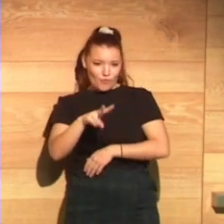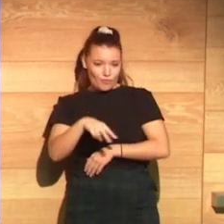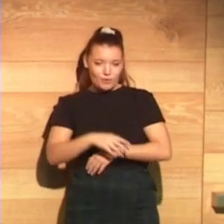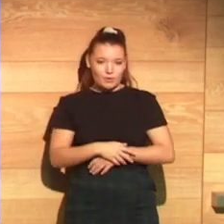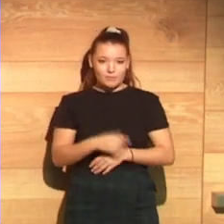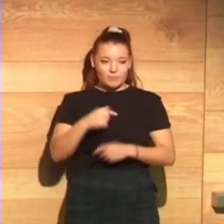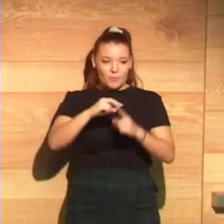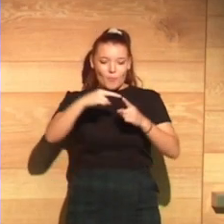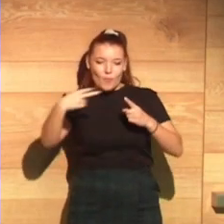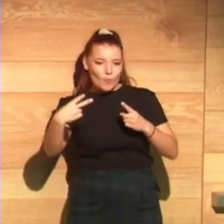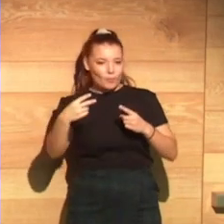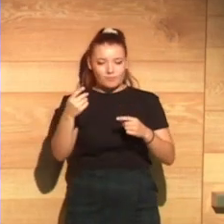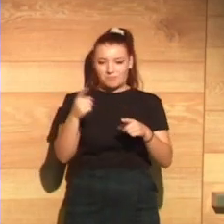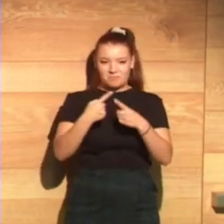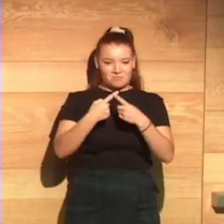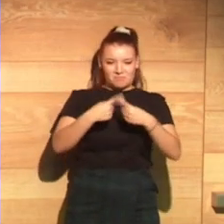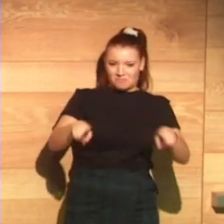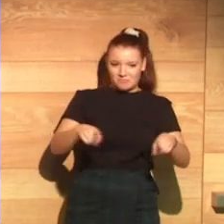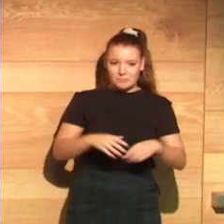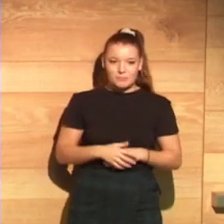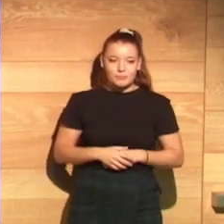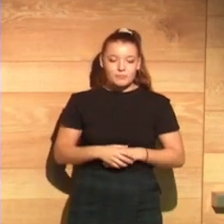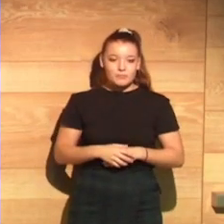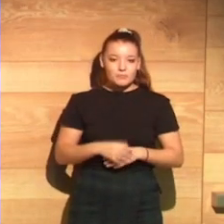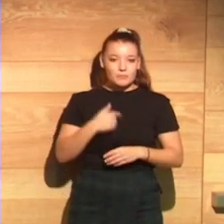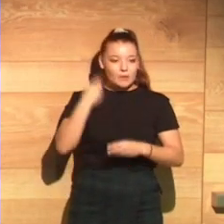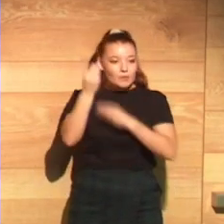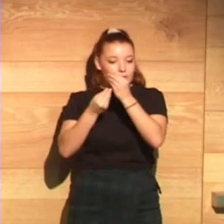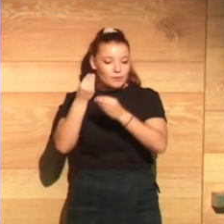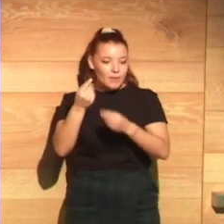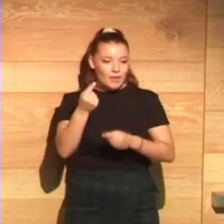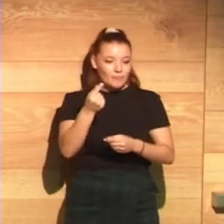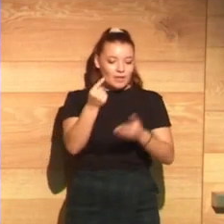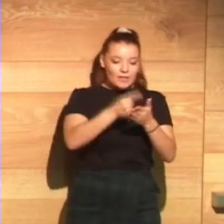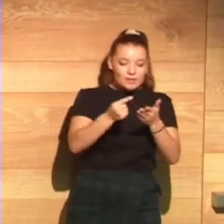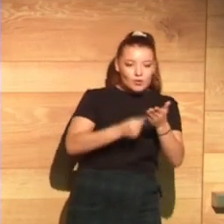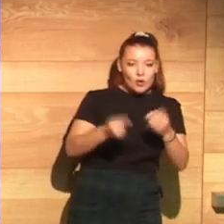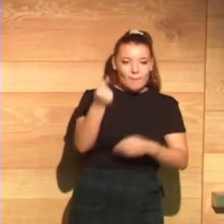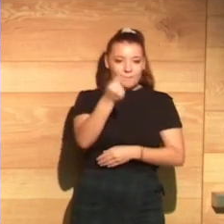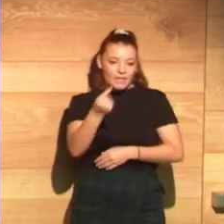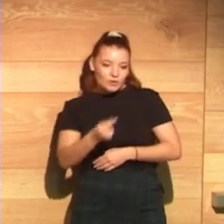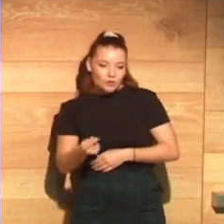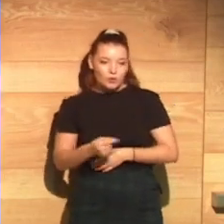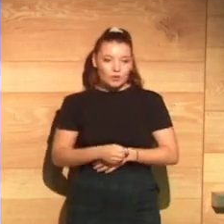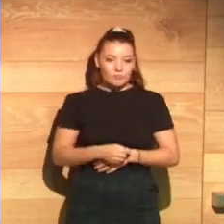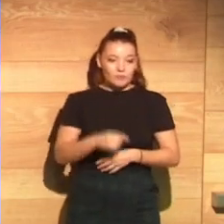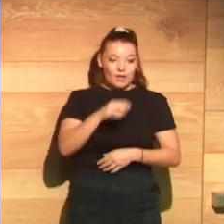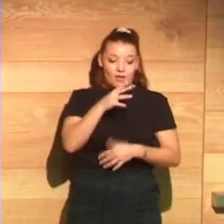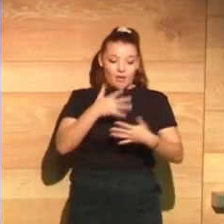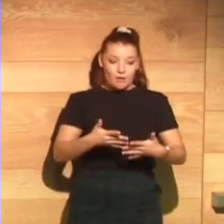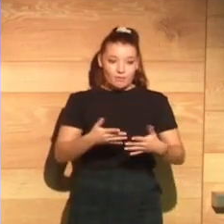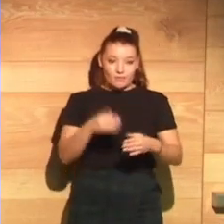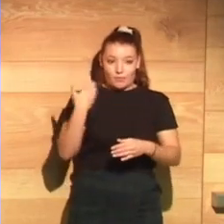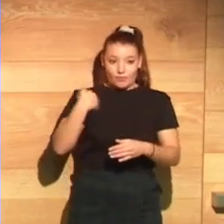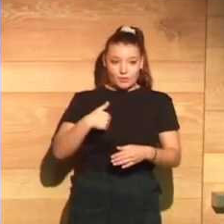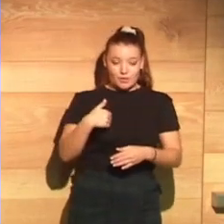cambiar el modo de verlo, ¿no? Claro, bueno, yo creo que además de muchas escritoras, de pintoras, de todo aquello habría que, eso, bueno,